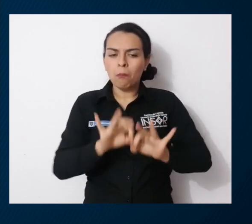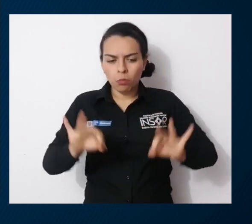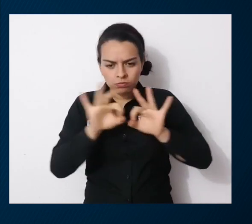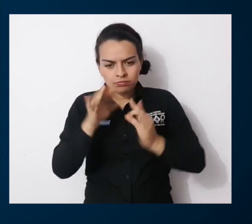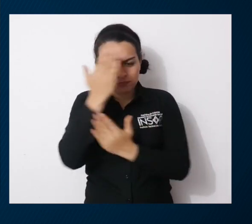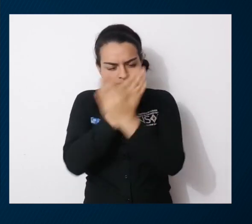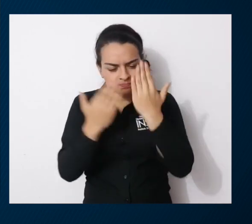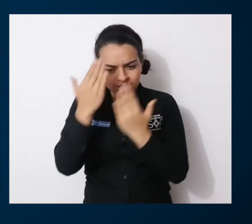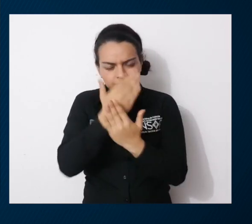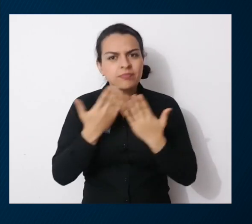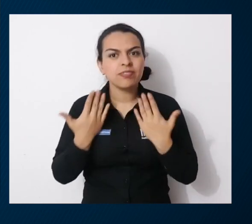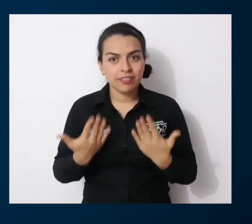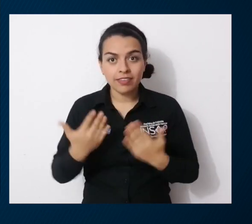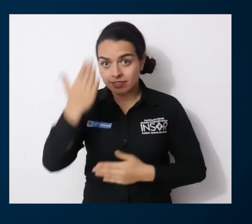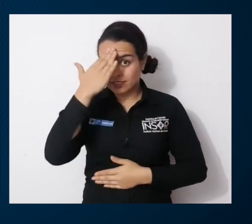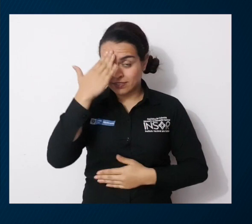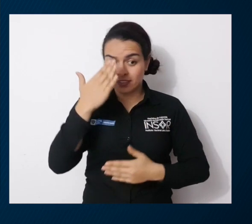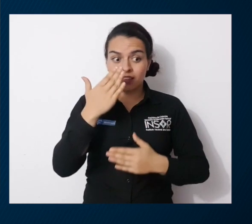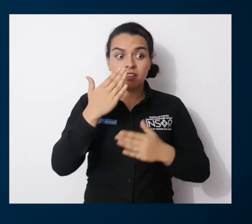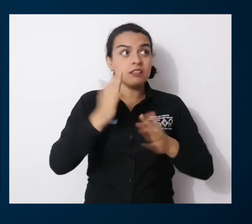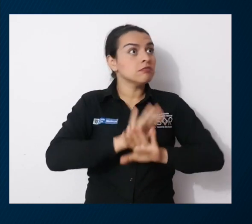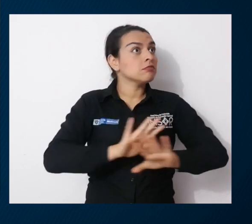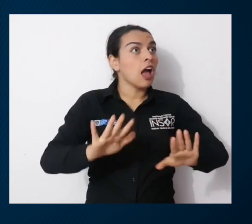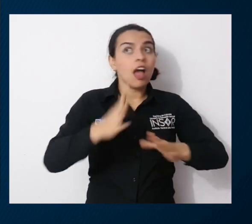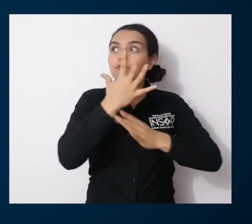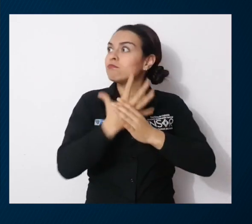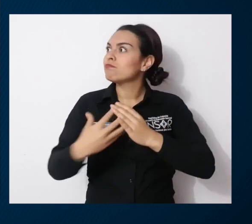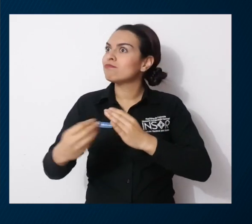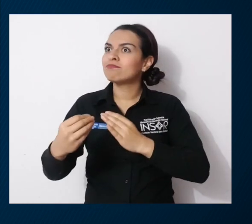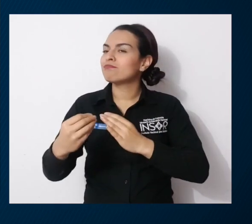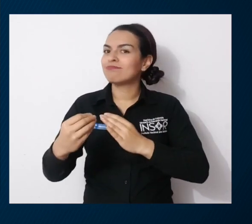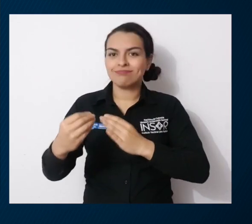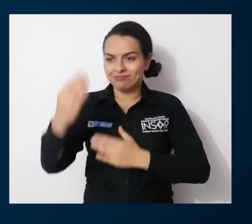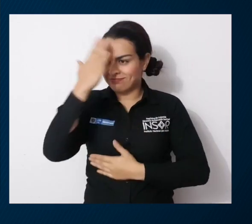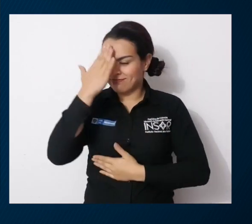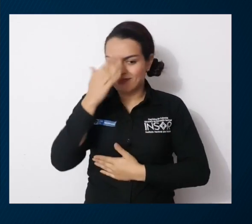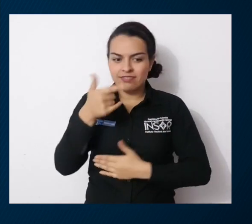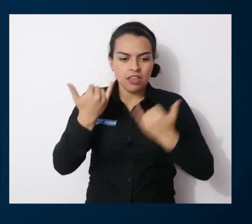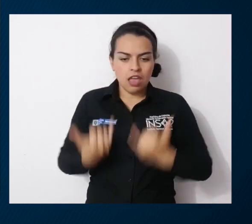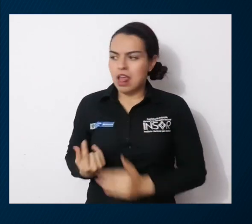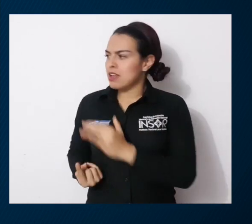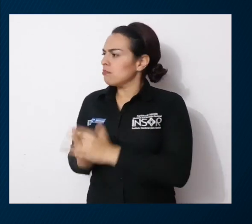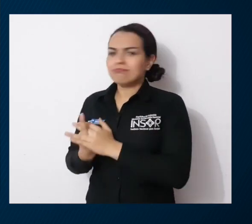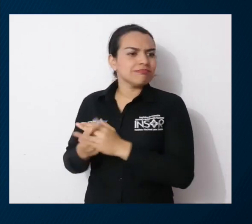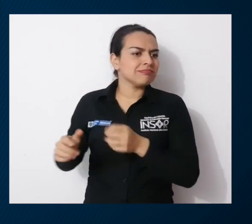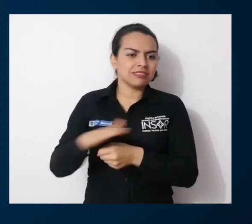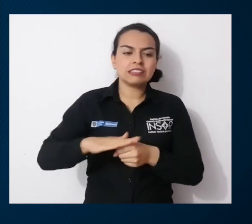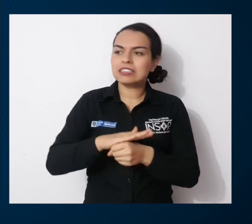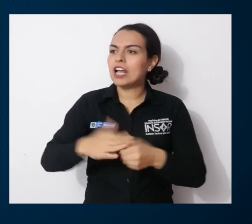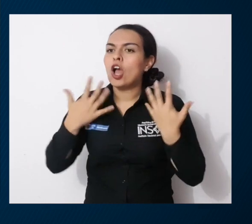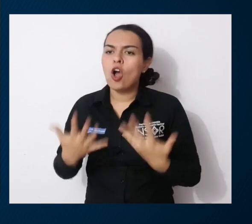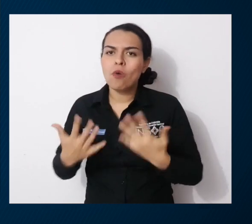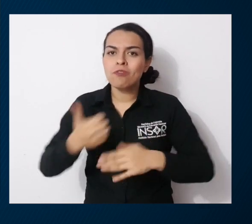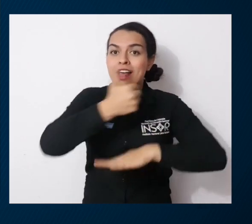que en la salida de esta crisis es una cuestión coyuntural, sino al contrario, es una gran oportunidad para que los